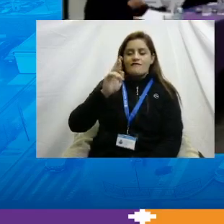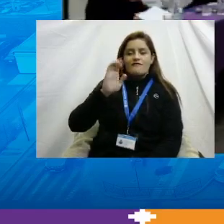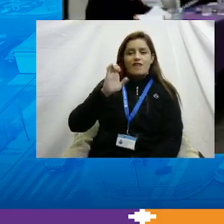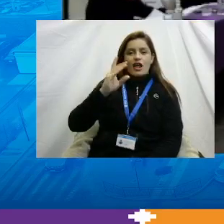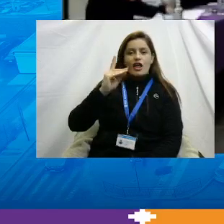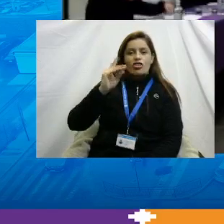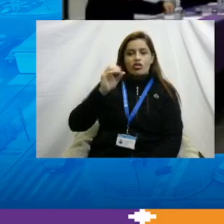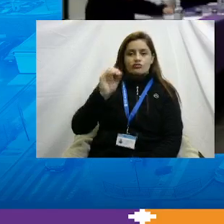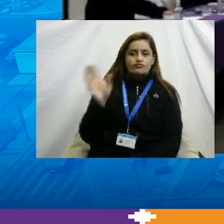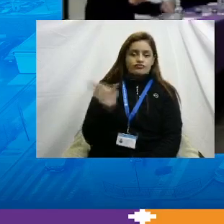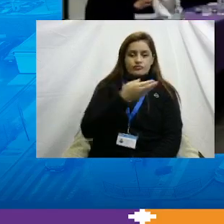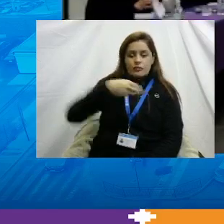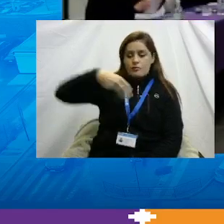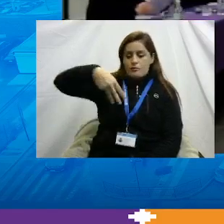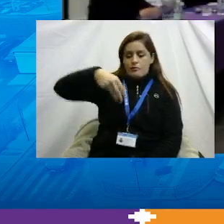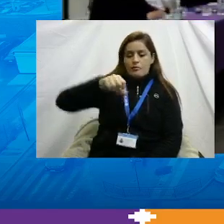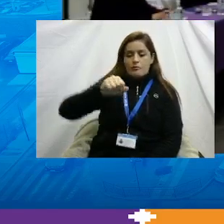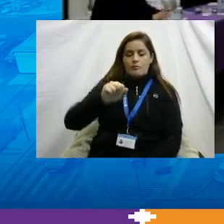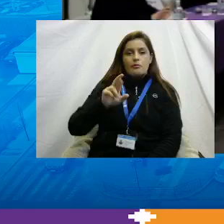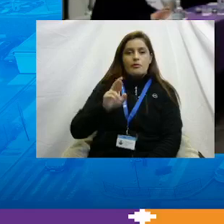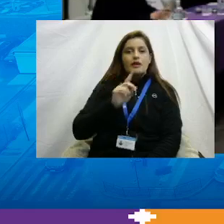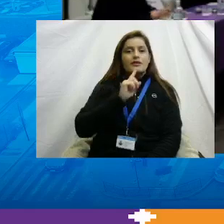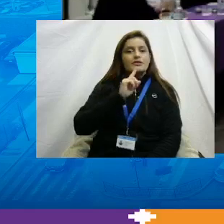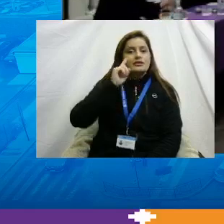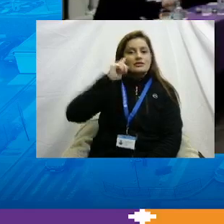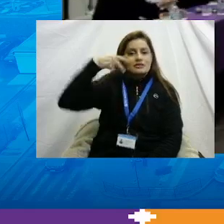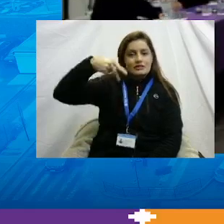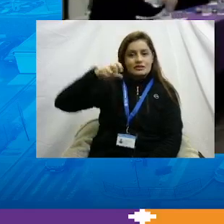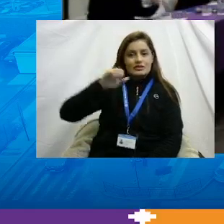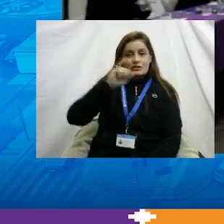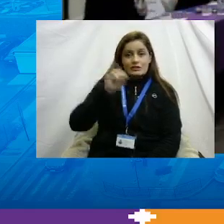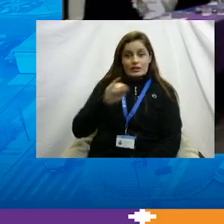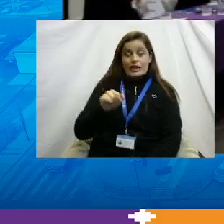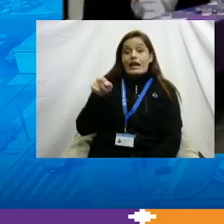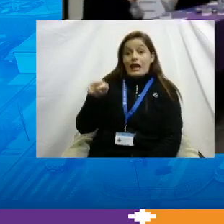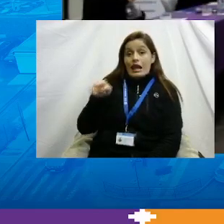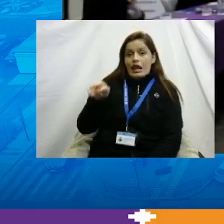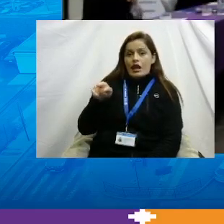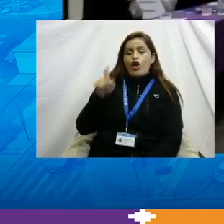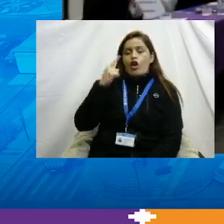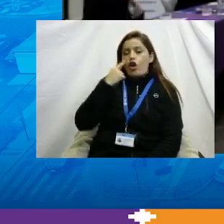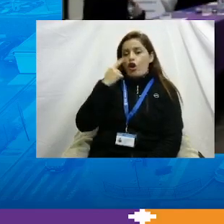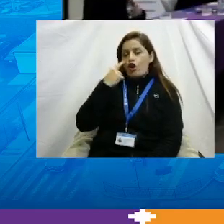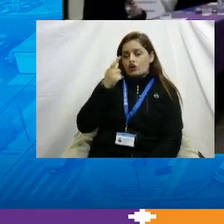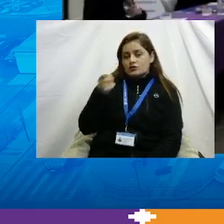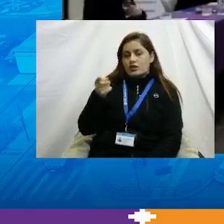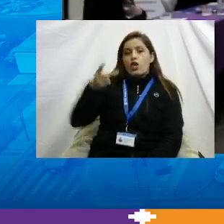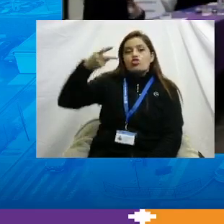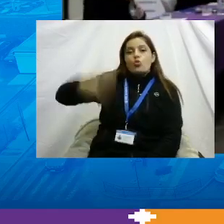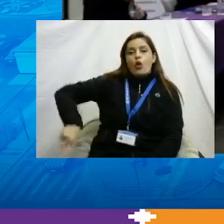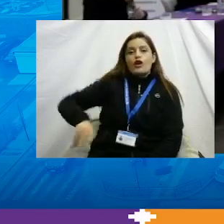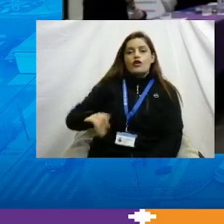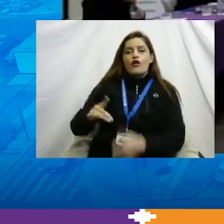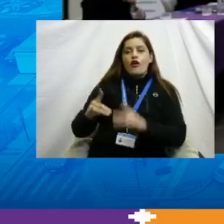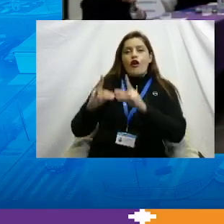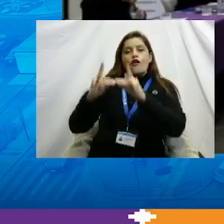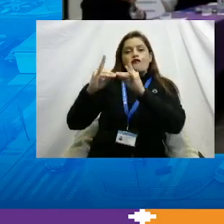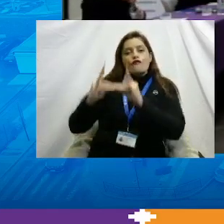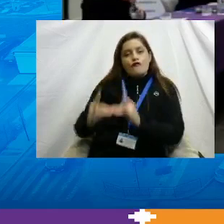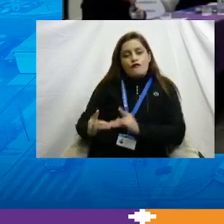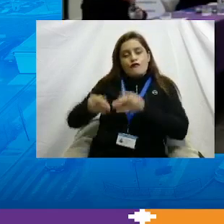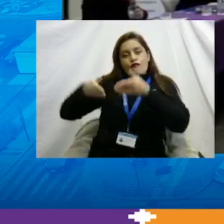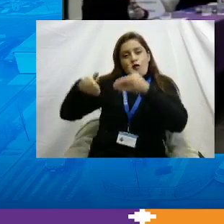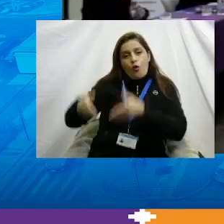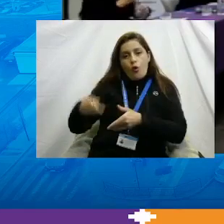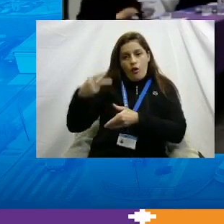la municipalidad tenía estrecha relación con don Alfredo, dueño de una funeraria en Milipilla, quien siempre ha estado preocupado, me tocó hablar